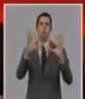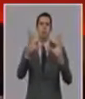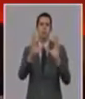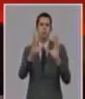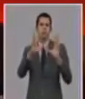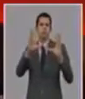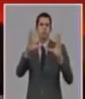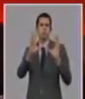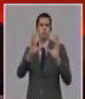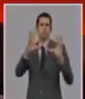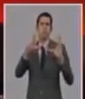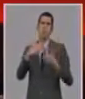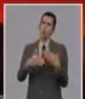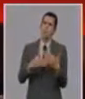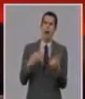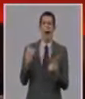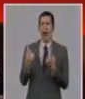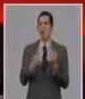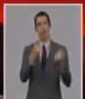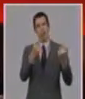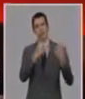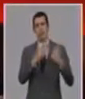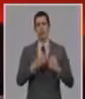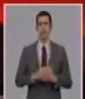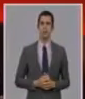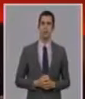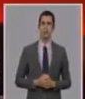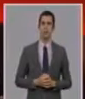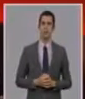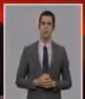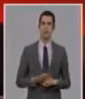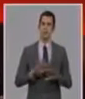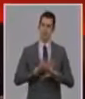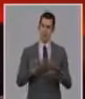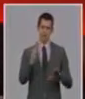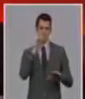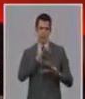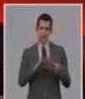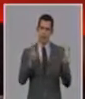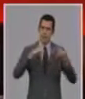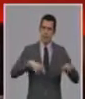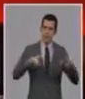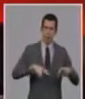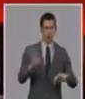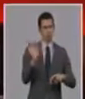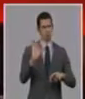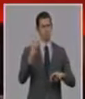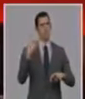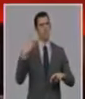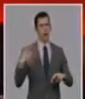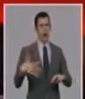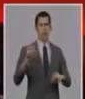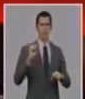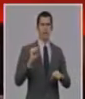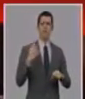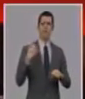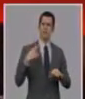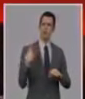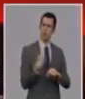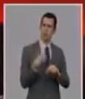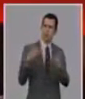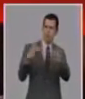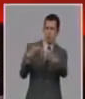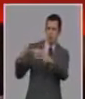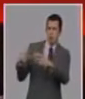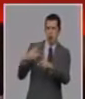atentos que si bien la investigación no ha concluido, puesto que nos encontramos en estos momentos terminando de evaluar a los 6 meses los pacientes tratados,